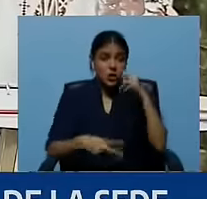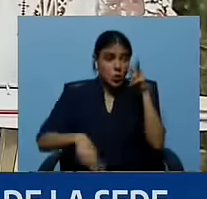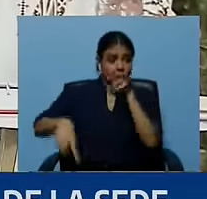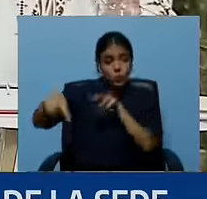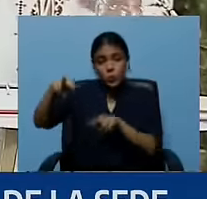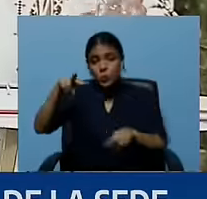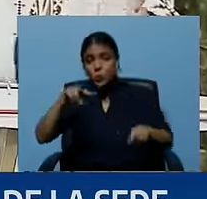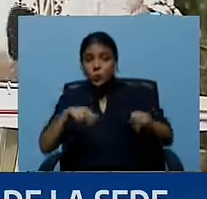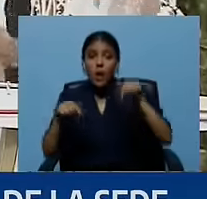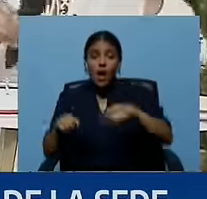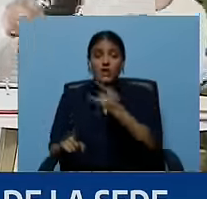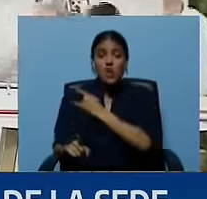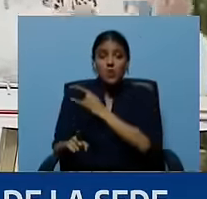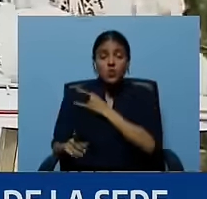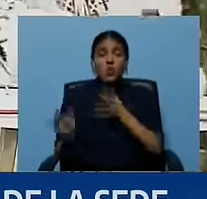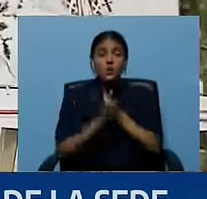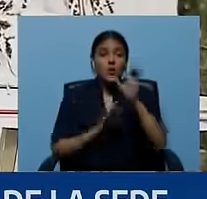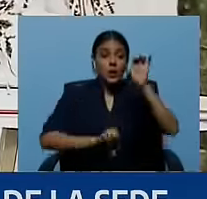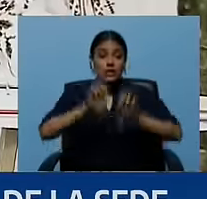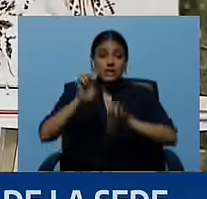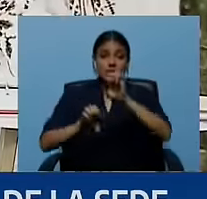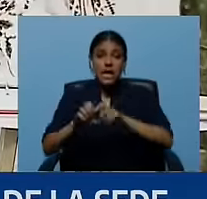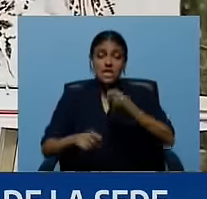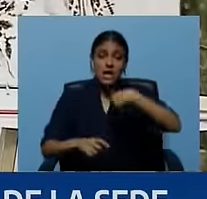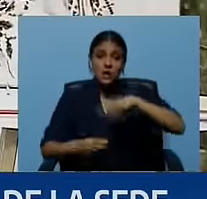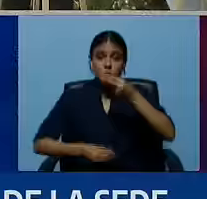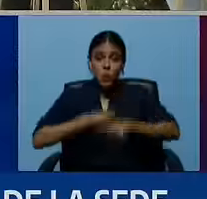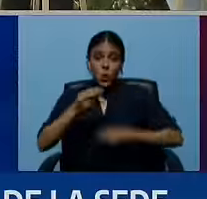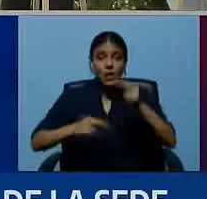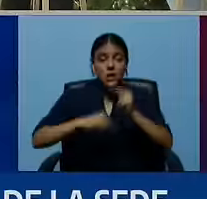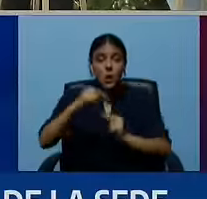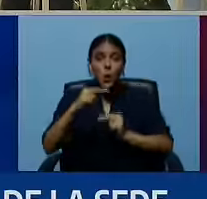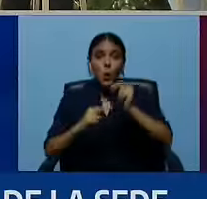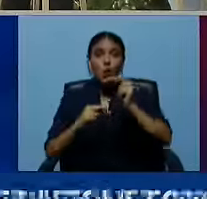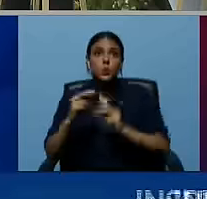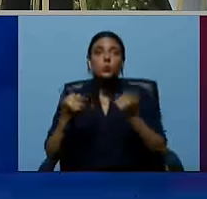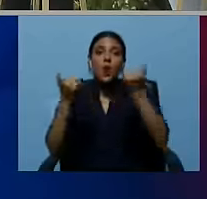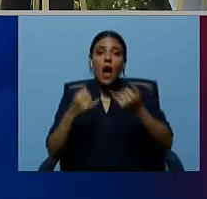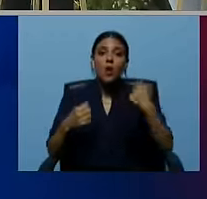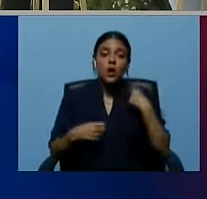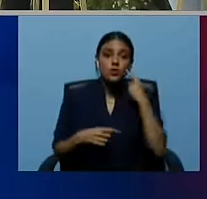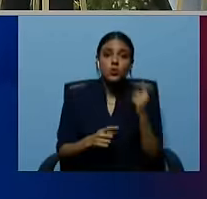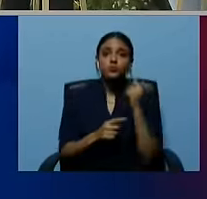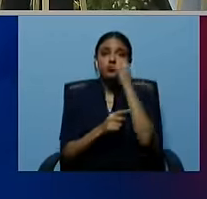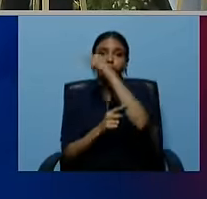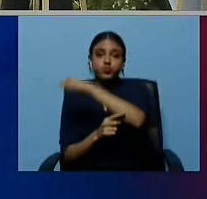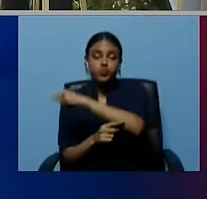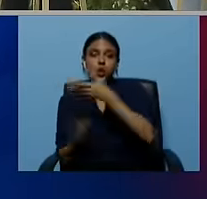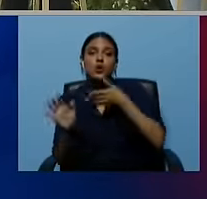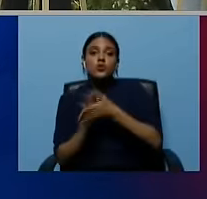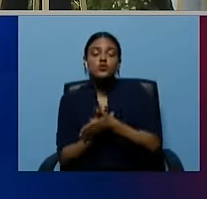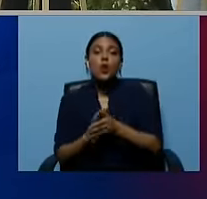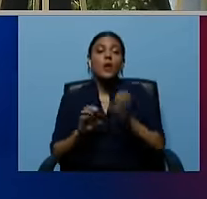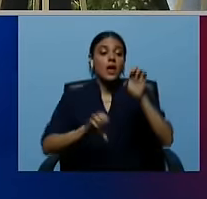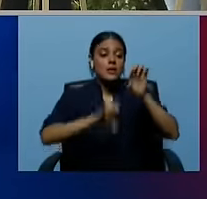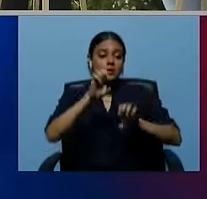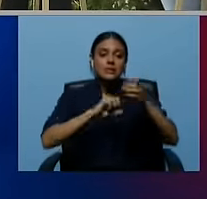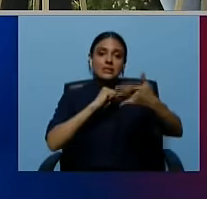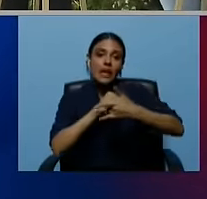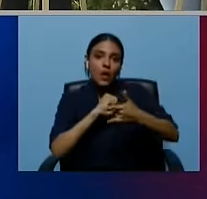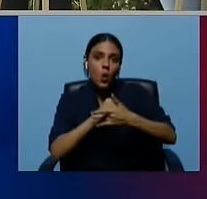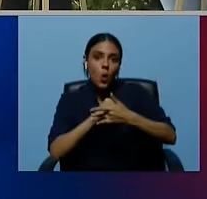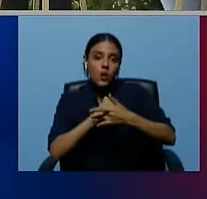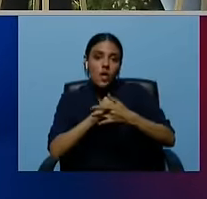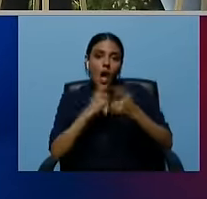baja de la Universidad de las Ciencias en fase de construcción. Vamos a hacer un pase precisamente a la Facultad de Ciencias